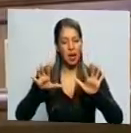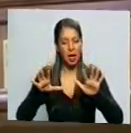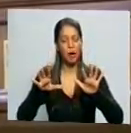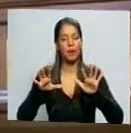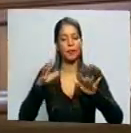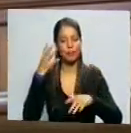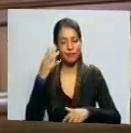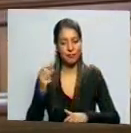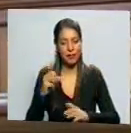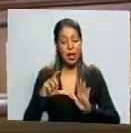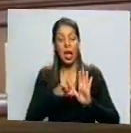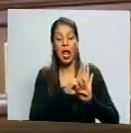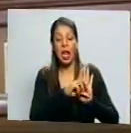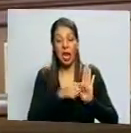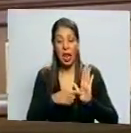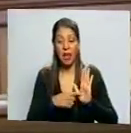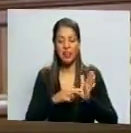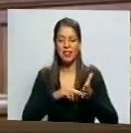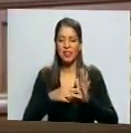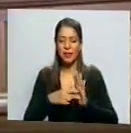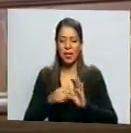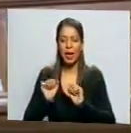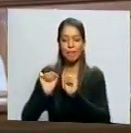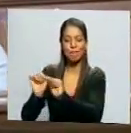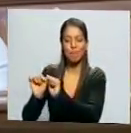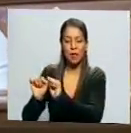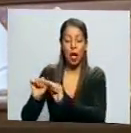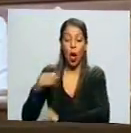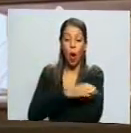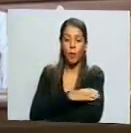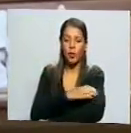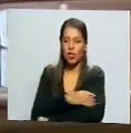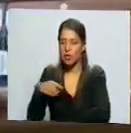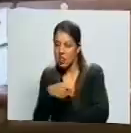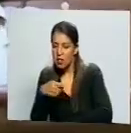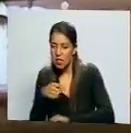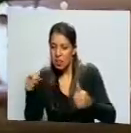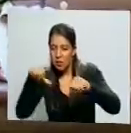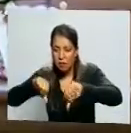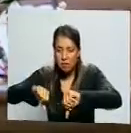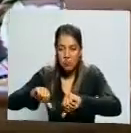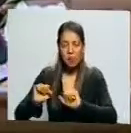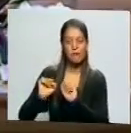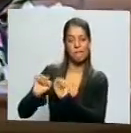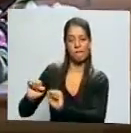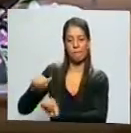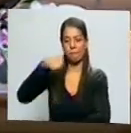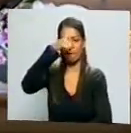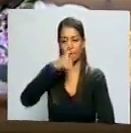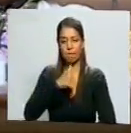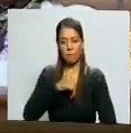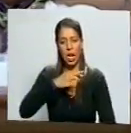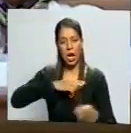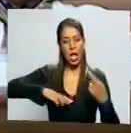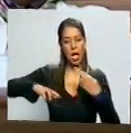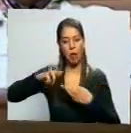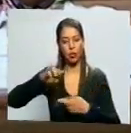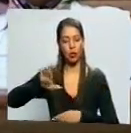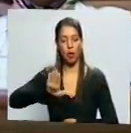Una ley contra la guerra económica, una ley revolucionaria para que hagamos revolución, para que sigamos